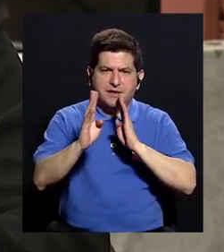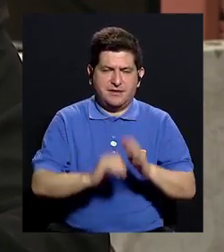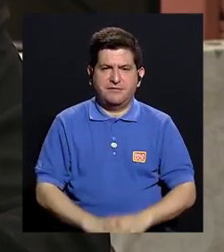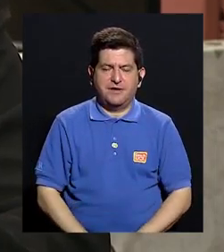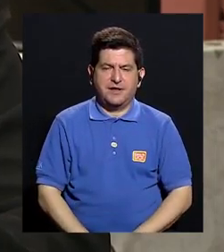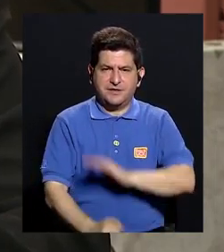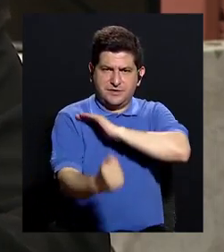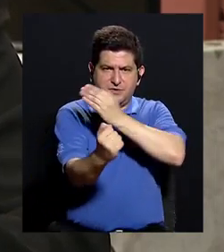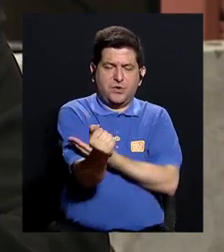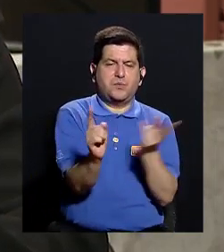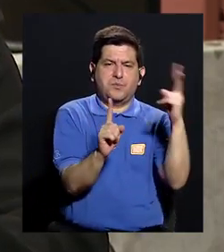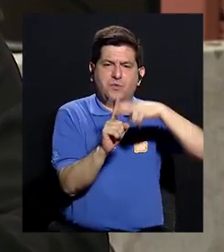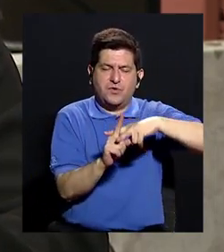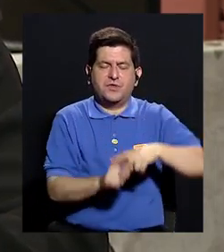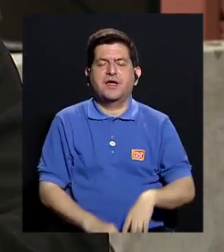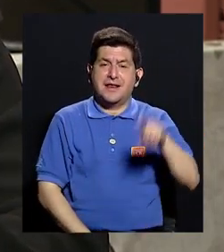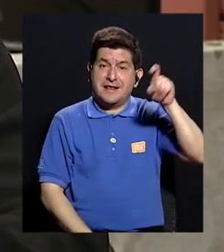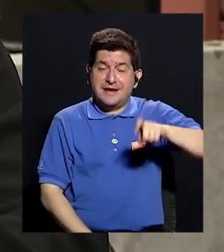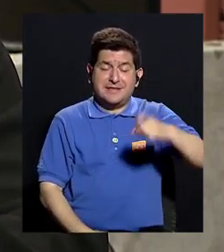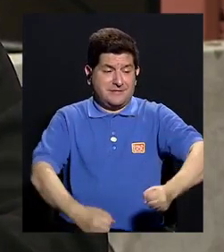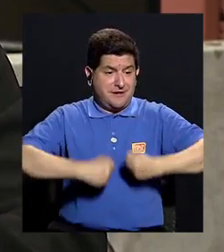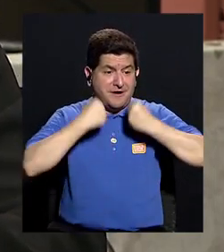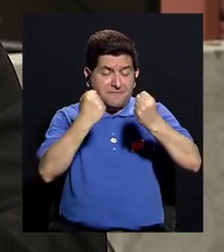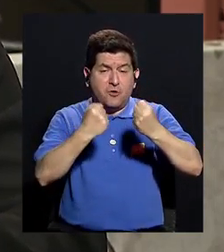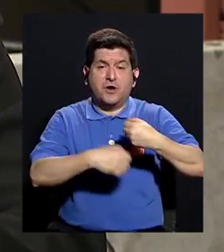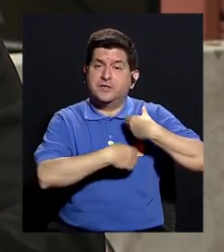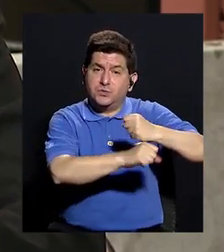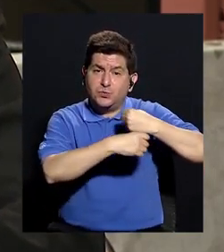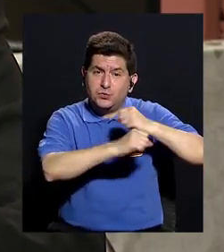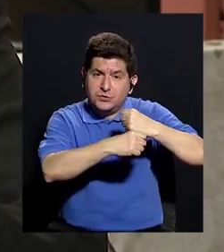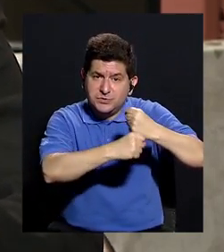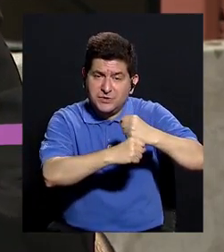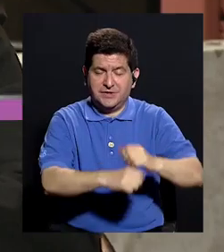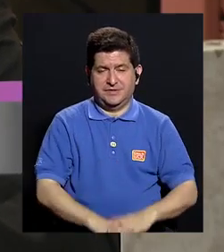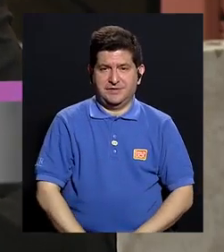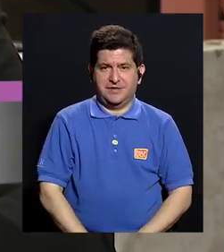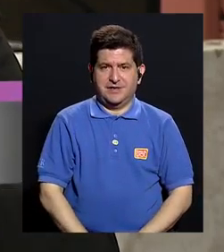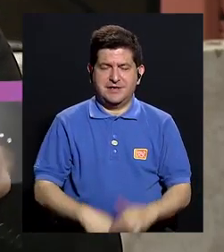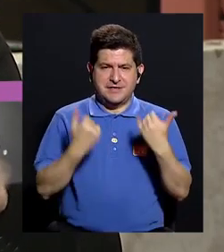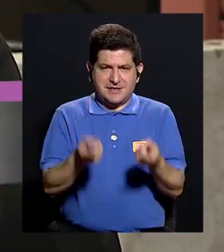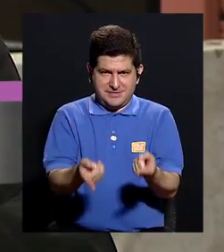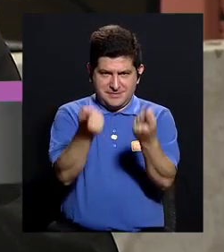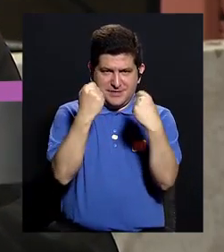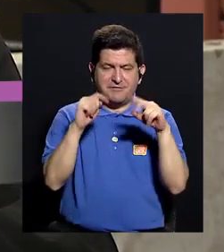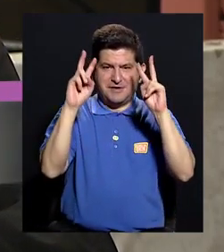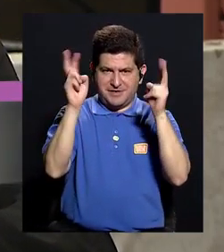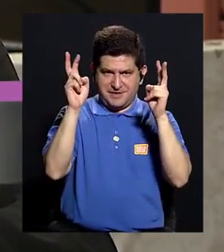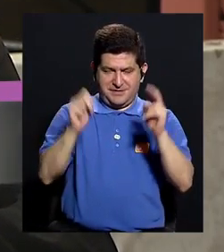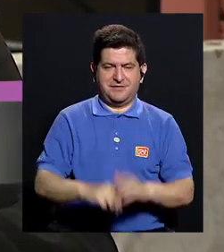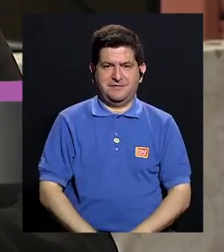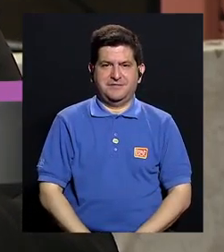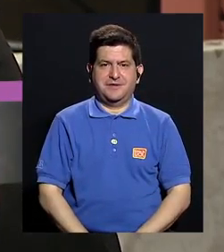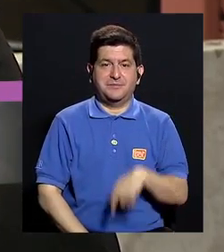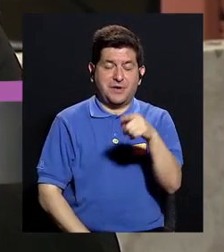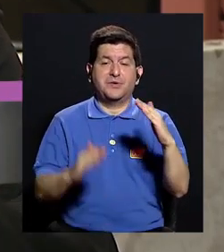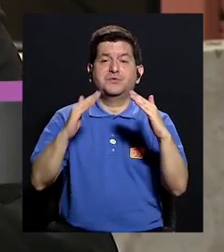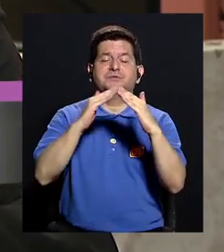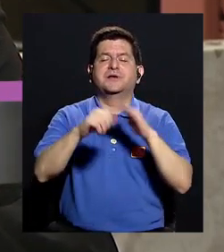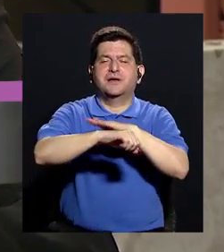conversar de esto, de ese empoderamiento que necesitamos más fuerte de las municipalidades. Así es que regresamos con este tema